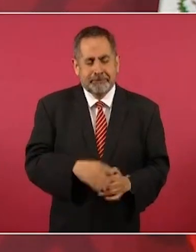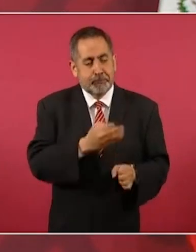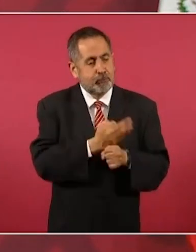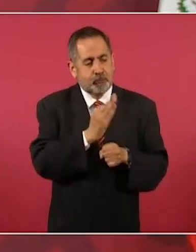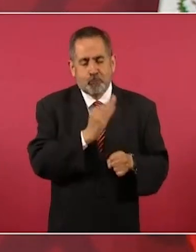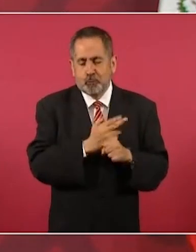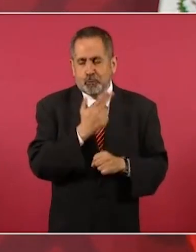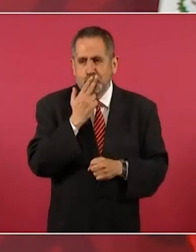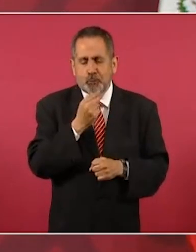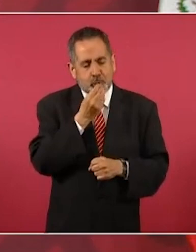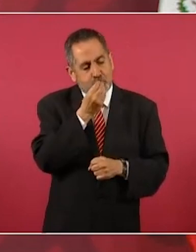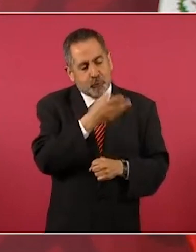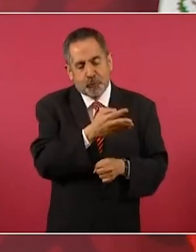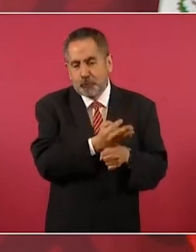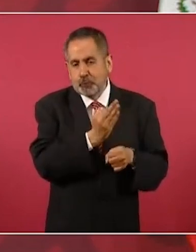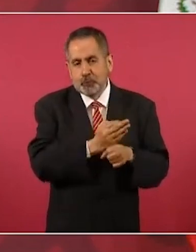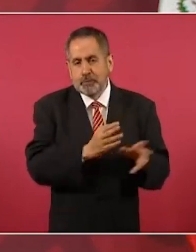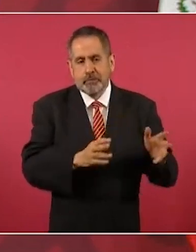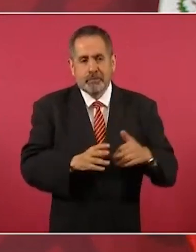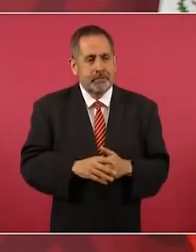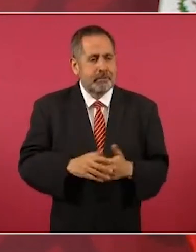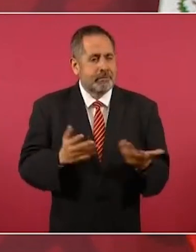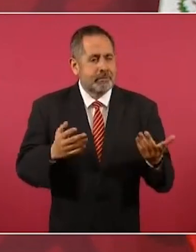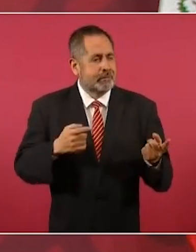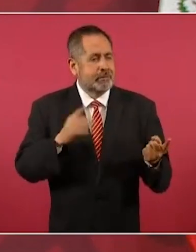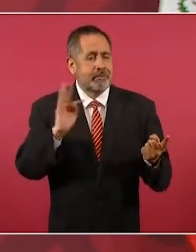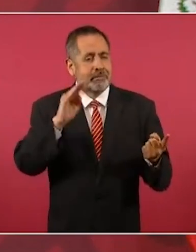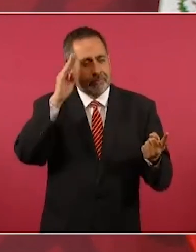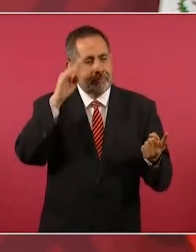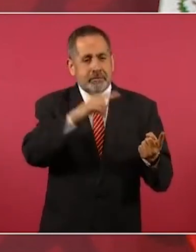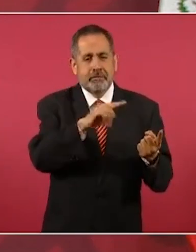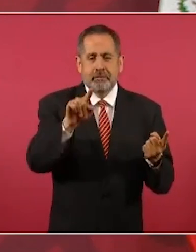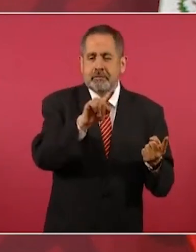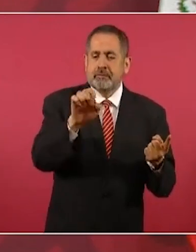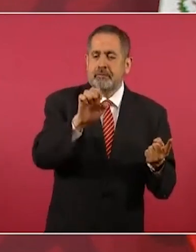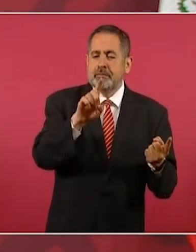Ternuritas, si el señor Zedillo